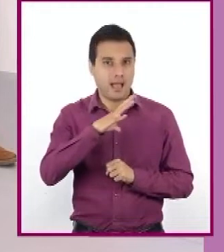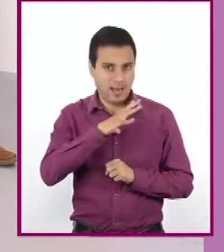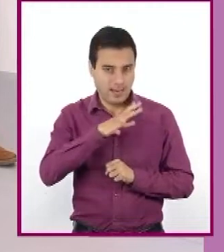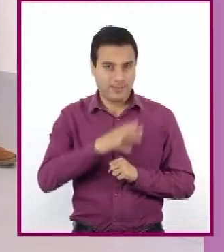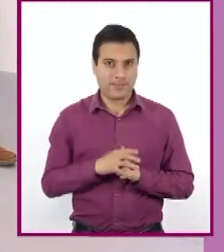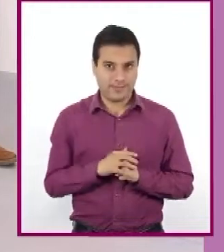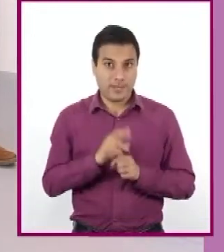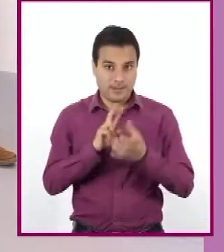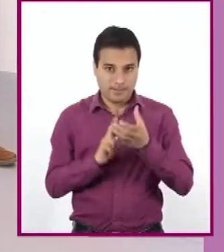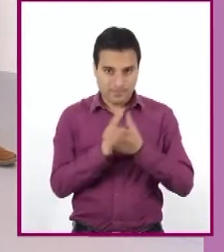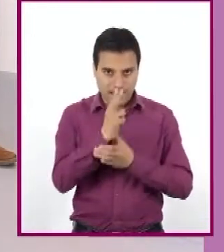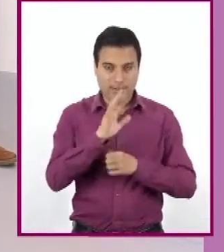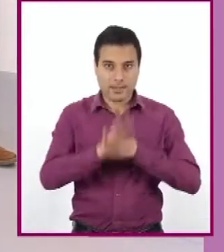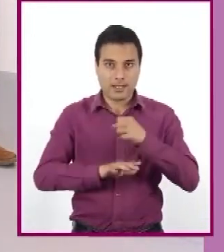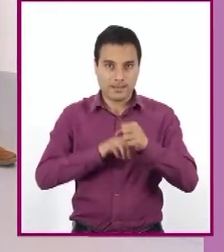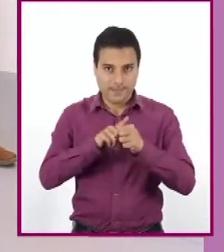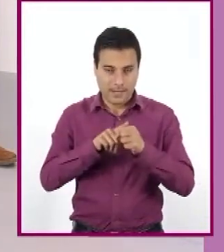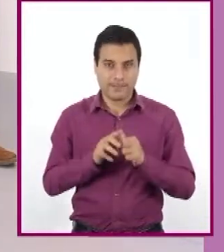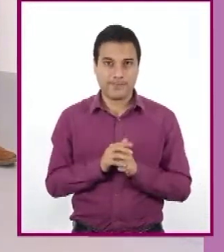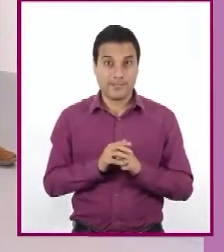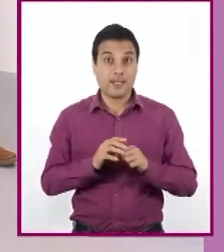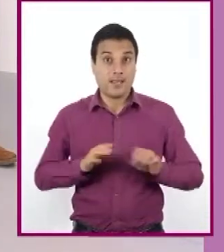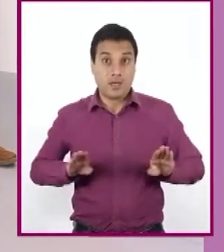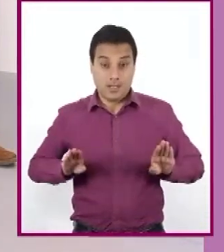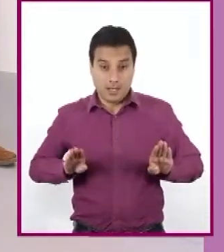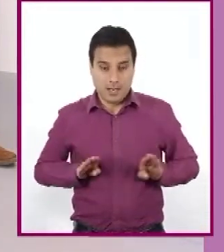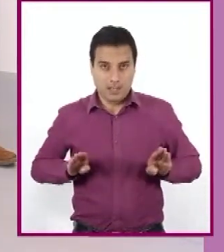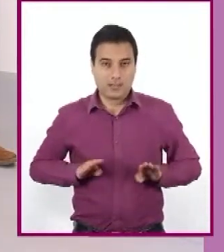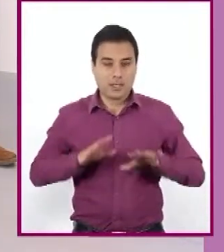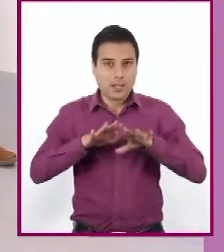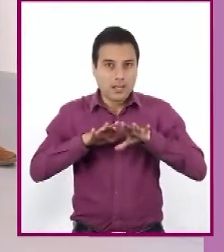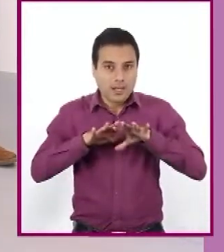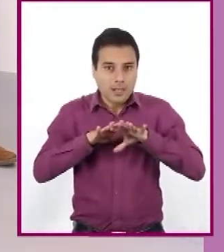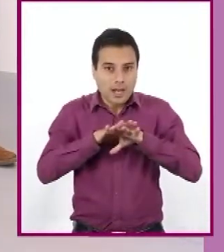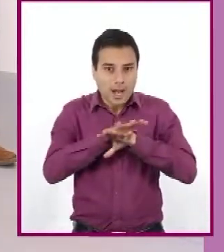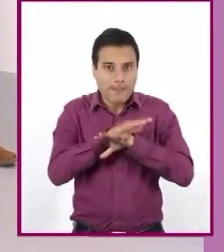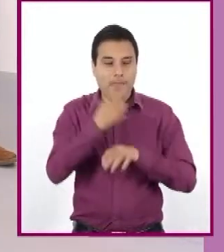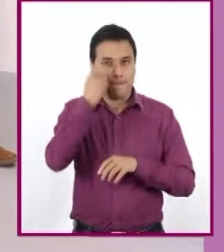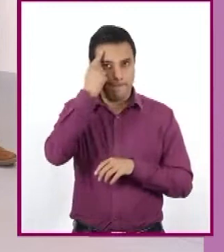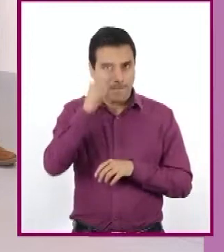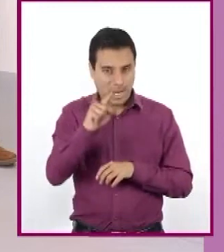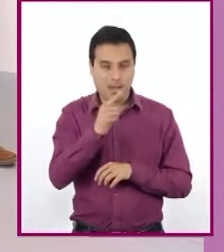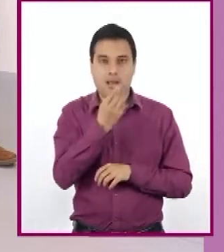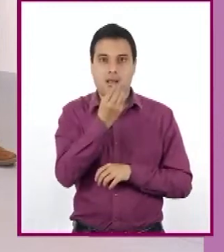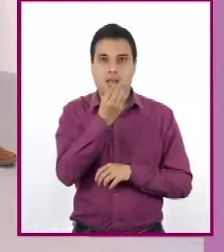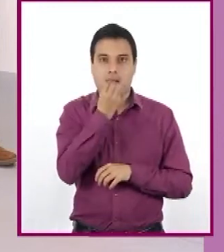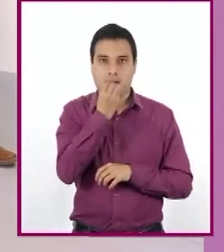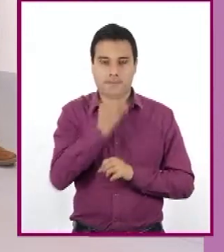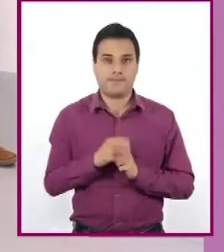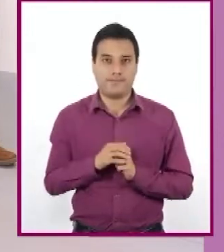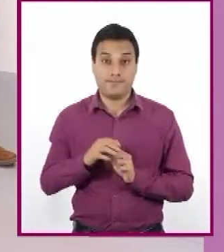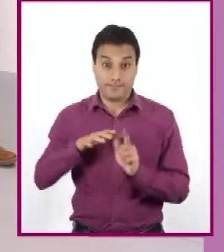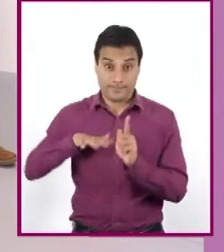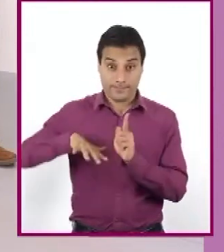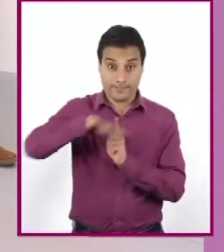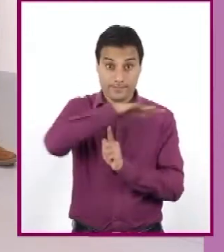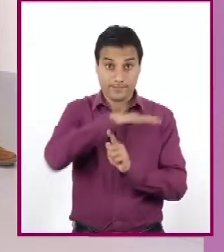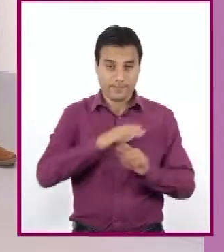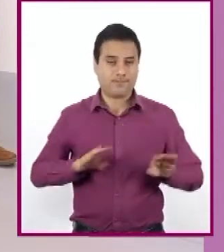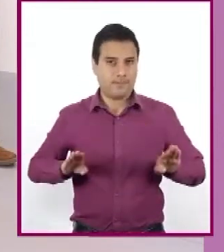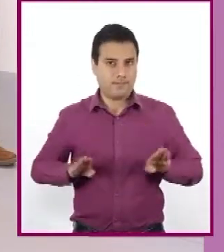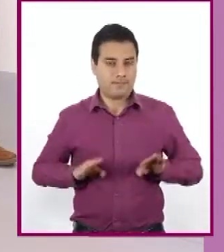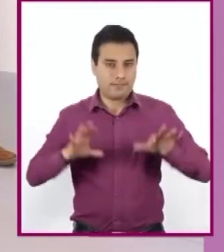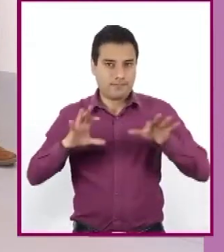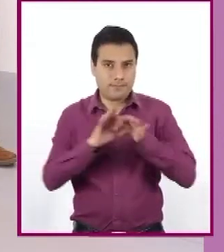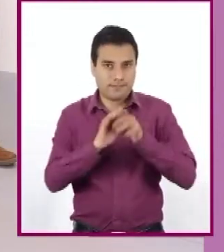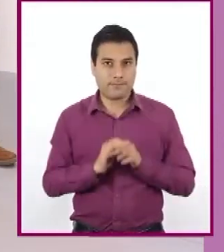los organismos que han evolucionado como una respuesta a los estímulos del medio donde habitan y que dichas adaptaciones permiten